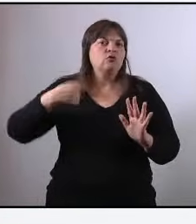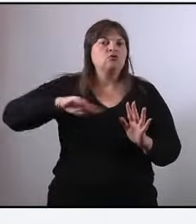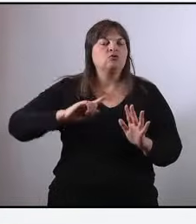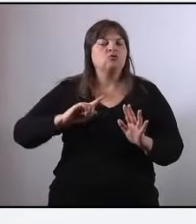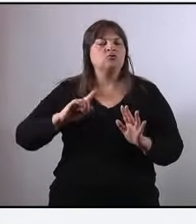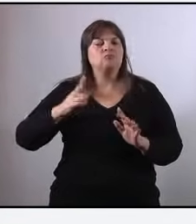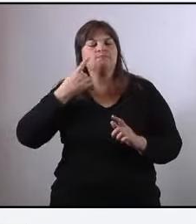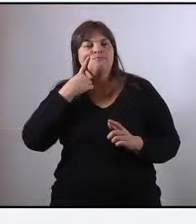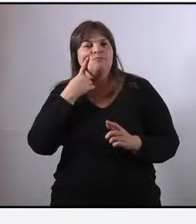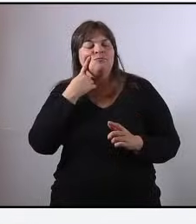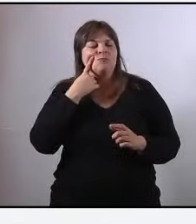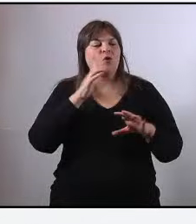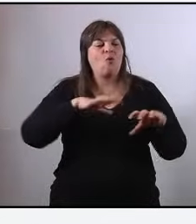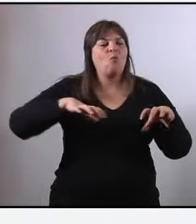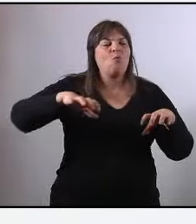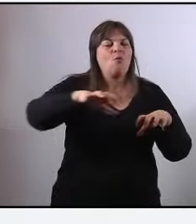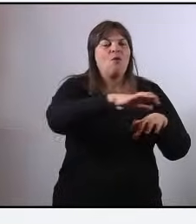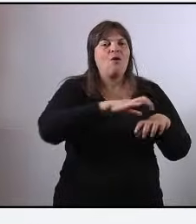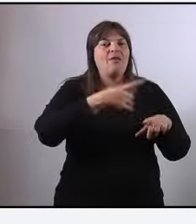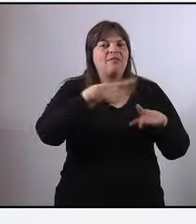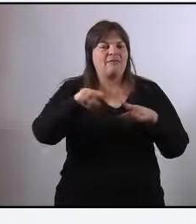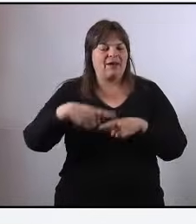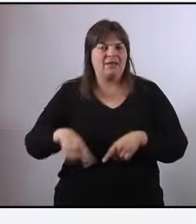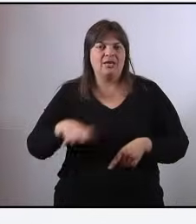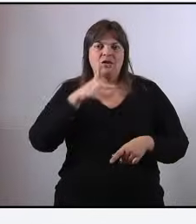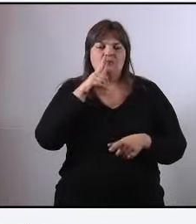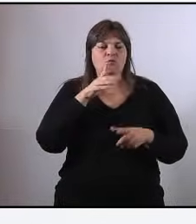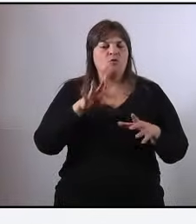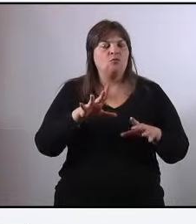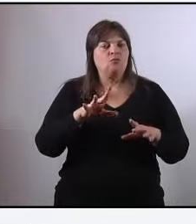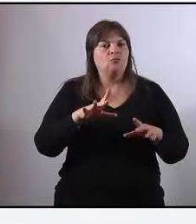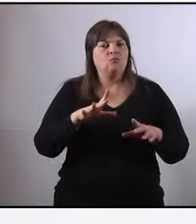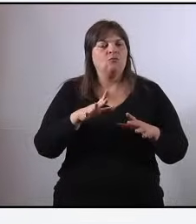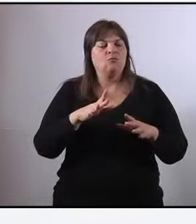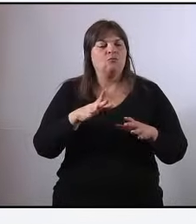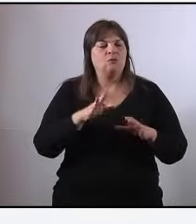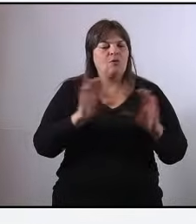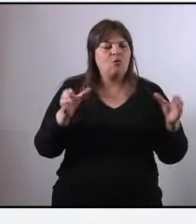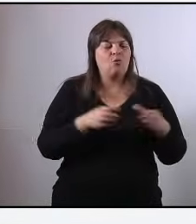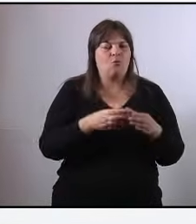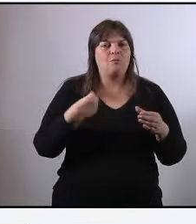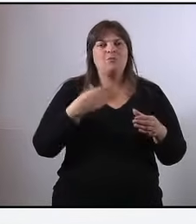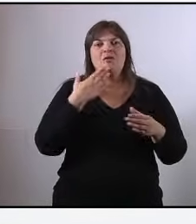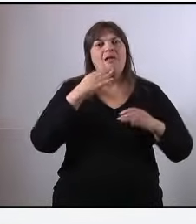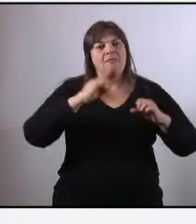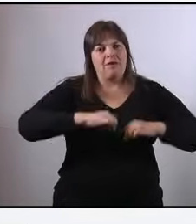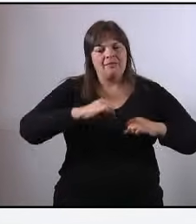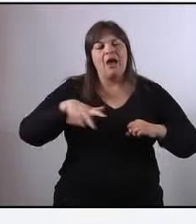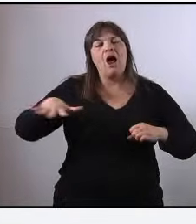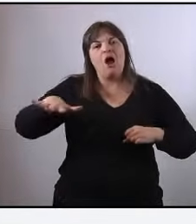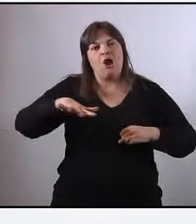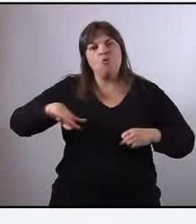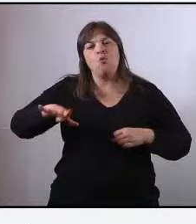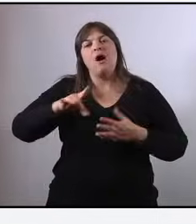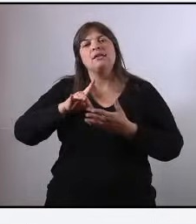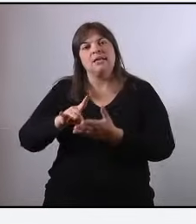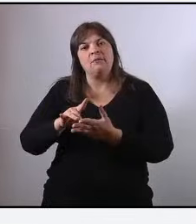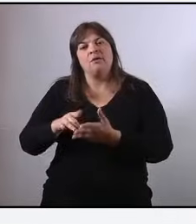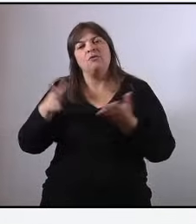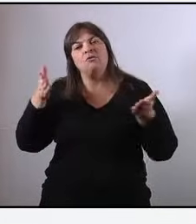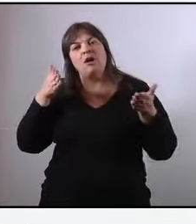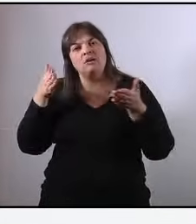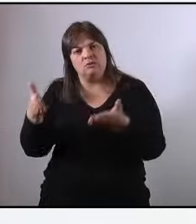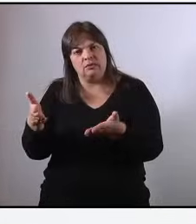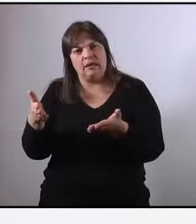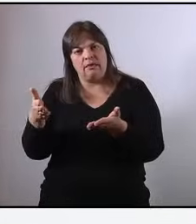examinando distintas ubicaciones. Esta población tiene una edad avanzada. Este es el lugar en el que se puede prestar esa asistencia